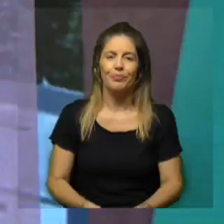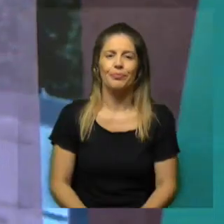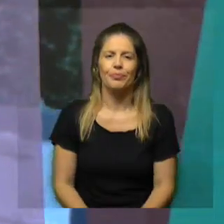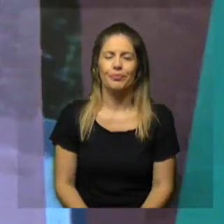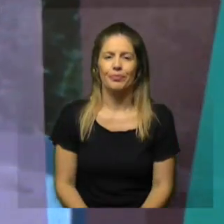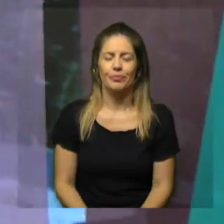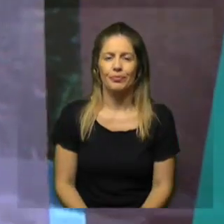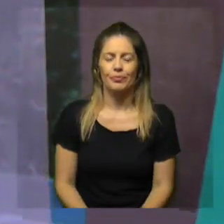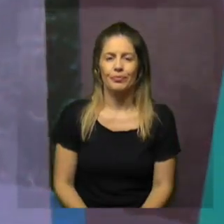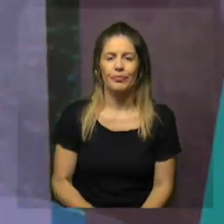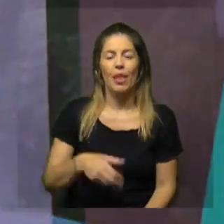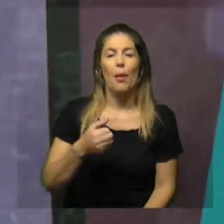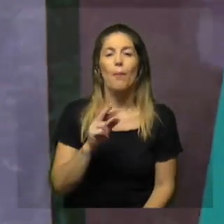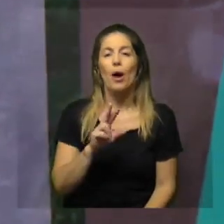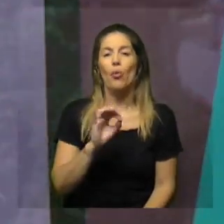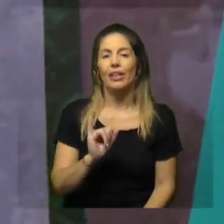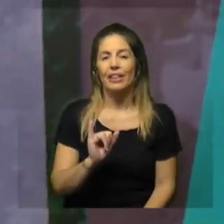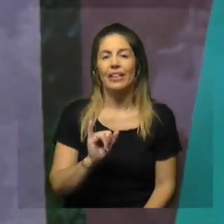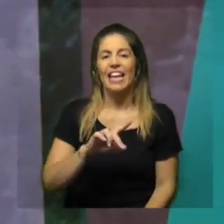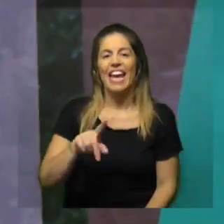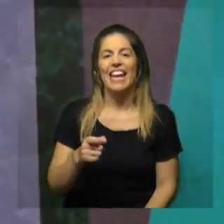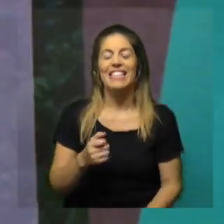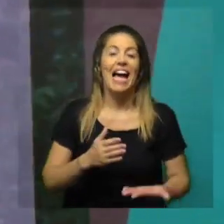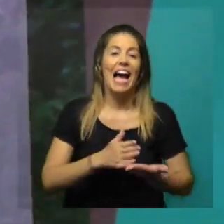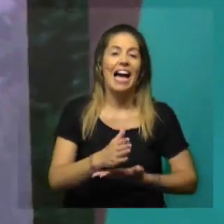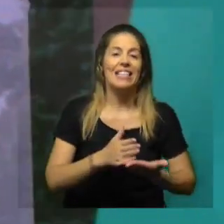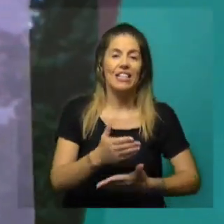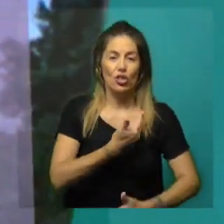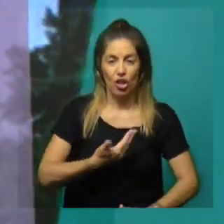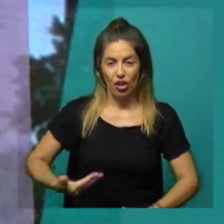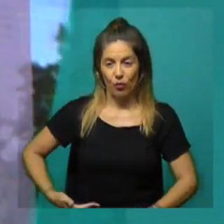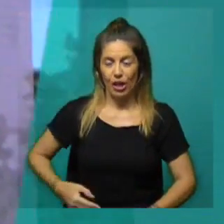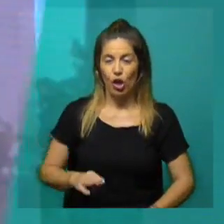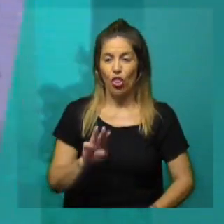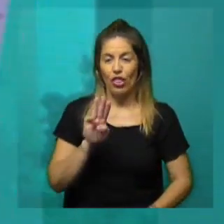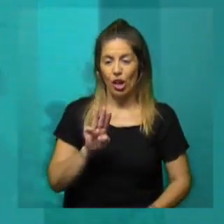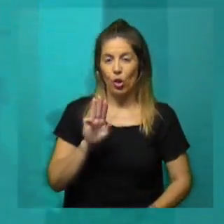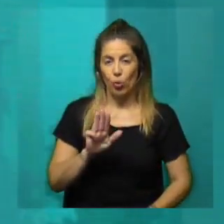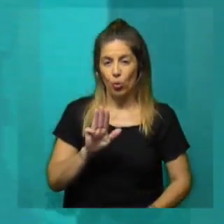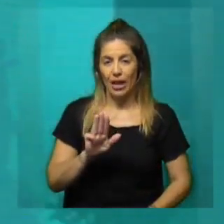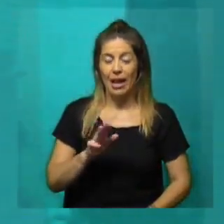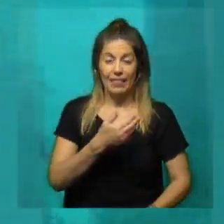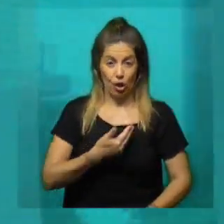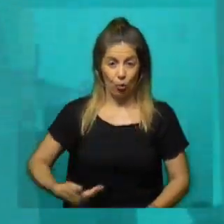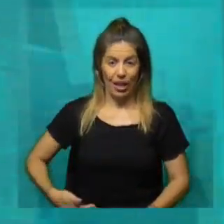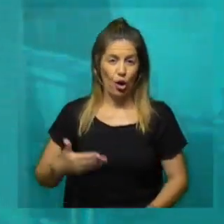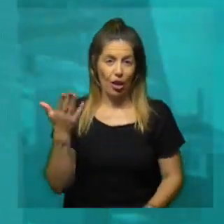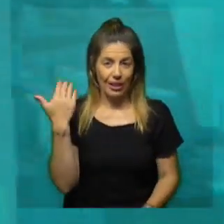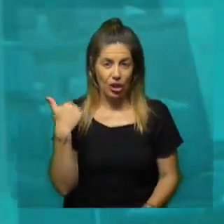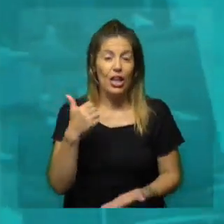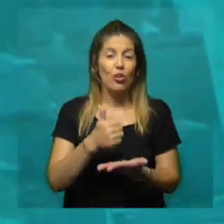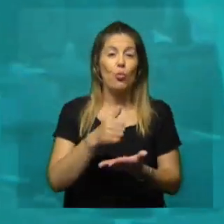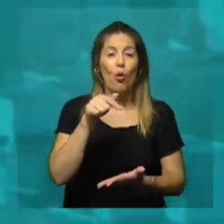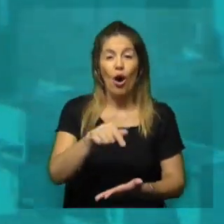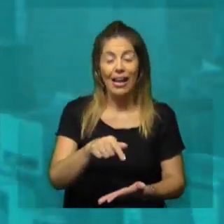Mauri Chamorro, que es ex asesor del gobierno de Lula da Silva, el gobierno anterior, y estuvo allí